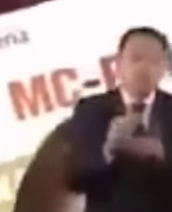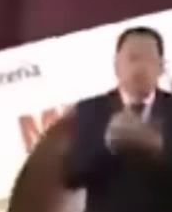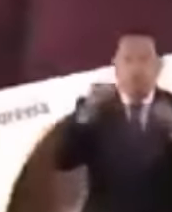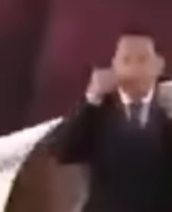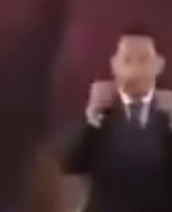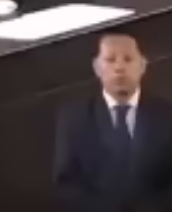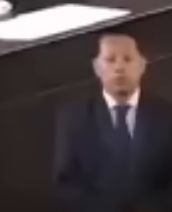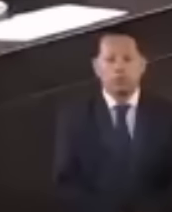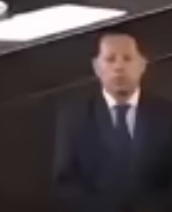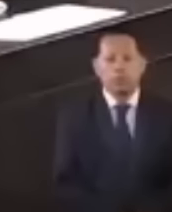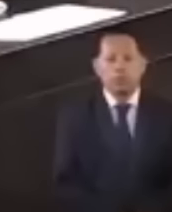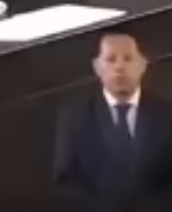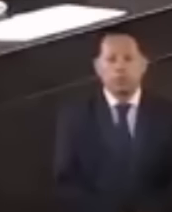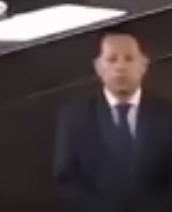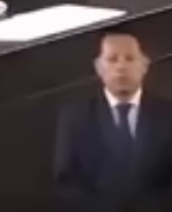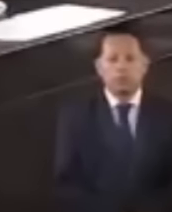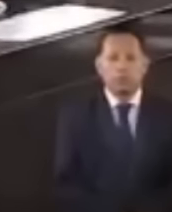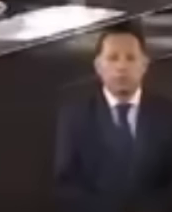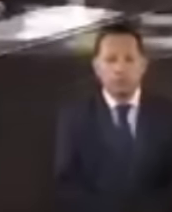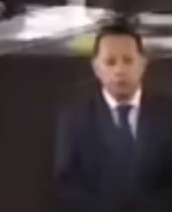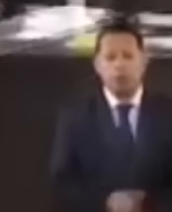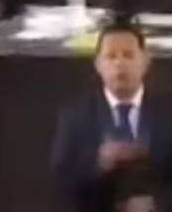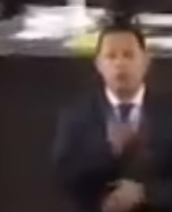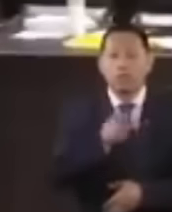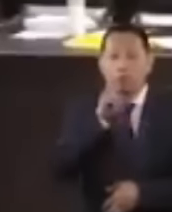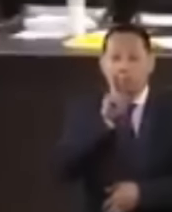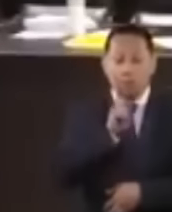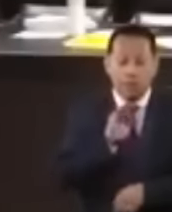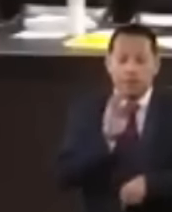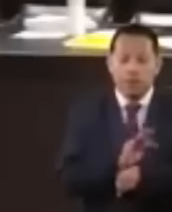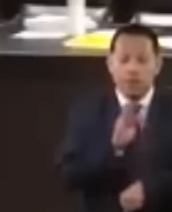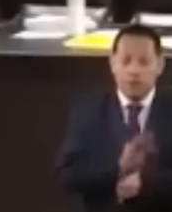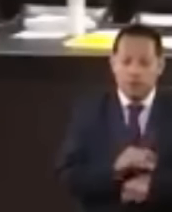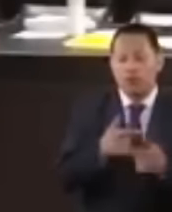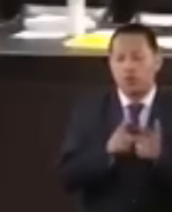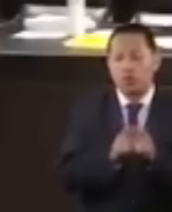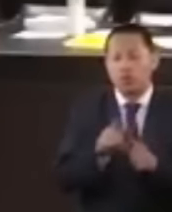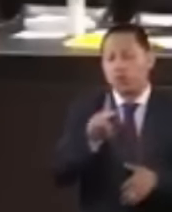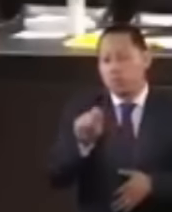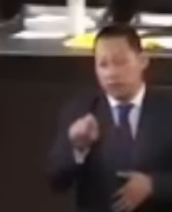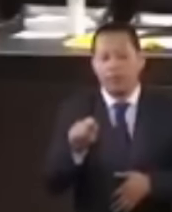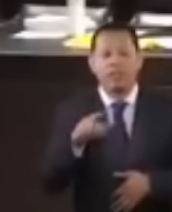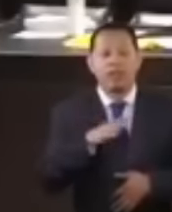Muchísimas gracias. En defensa siempre de nuestra presidenta, el Partido del Trabajo.